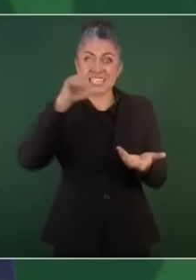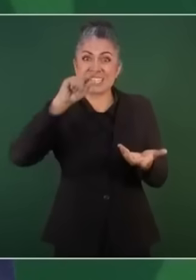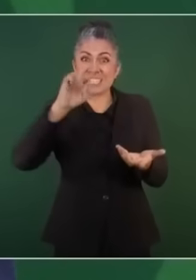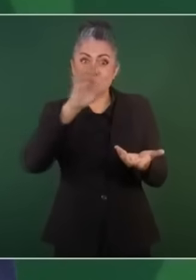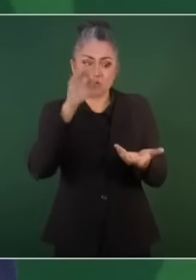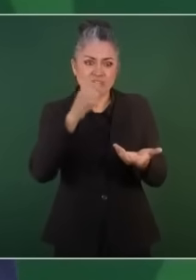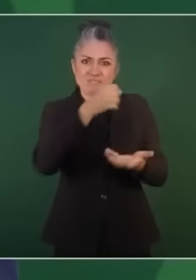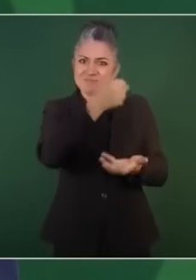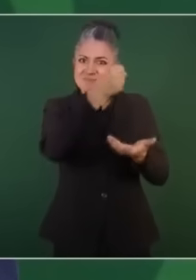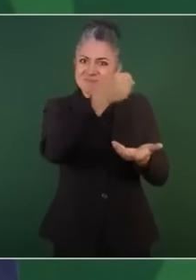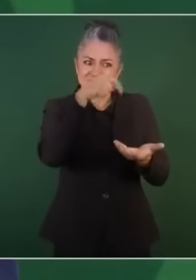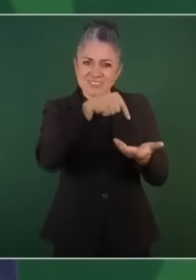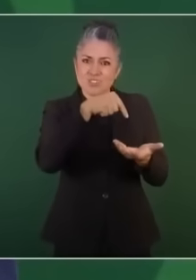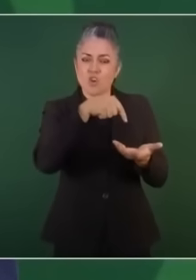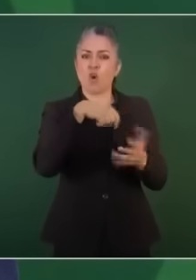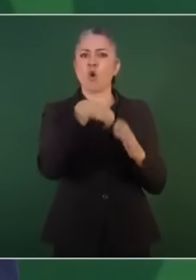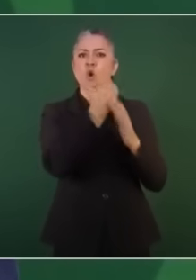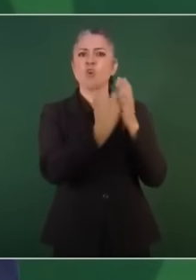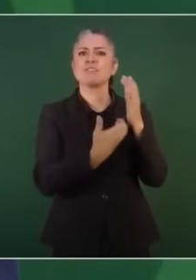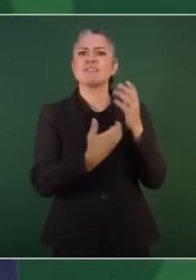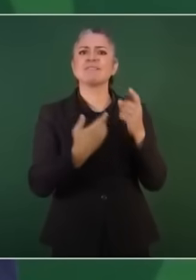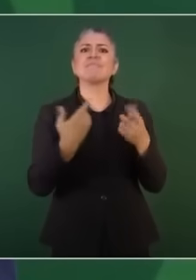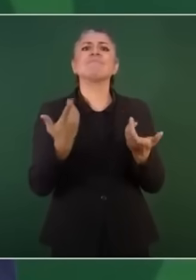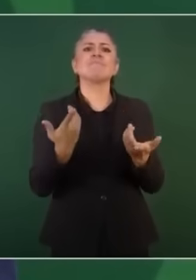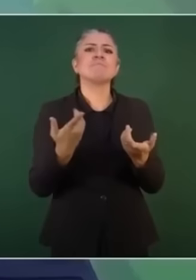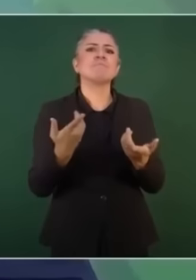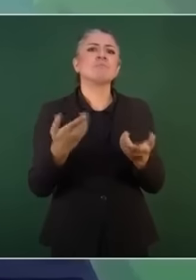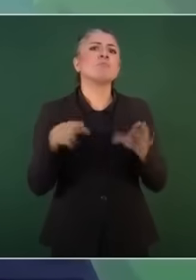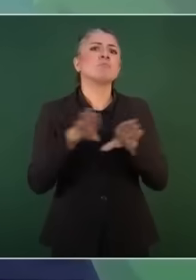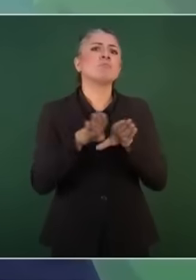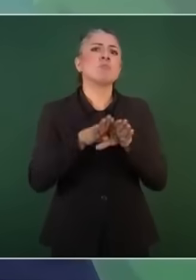de esos contratos los recibió de empresas